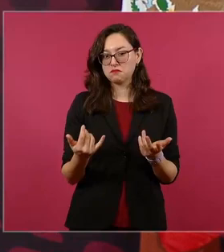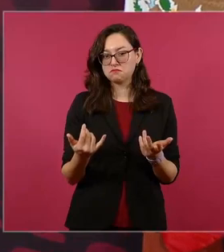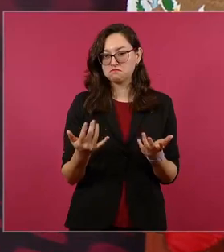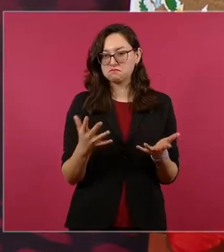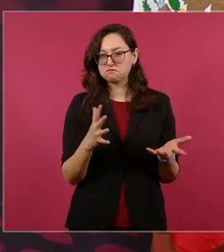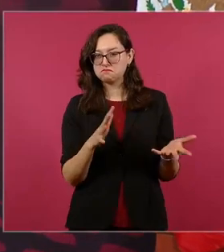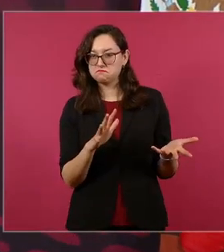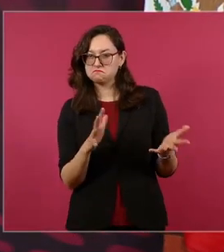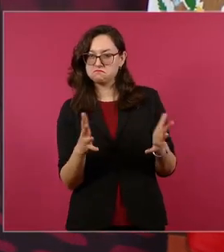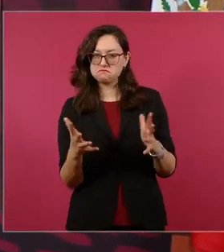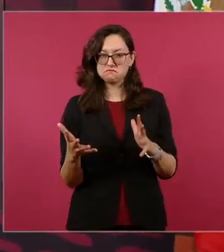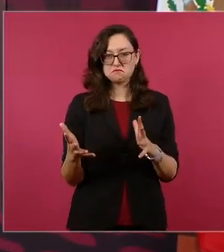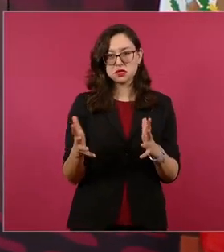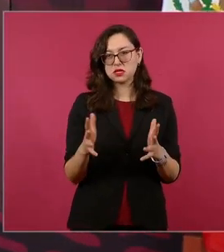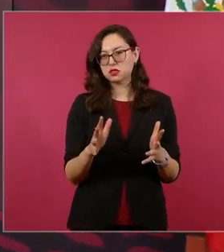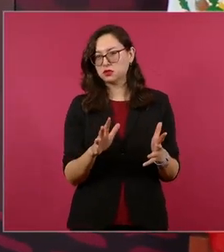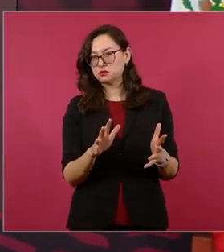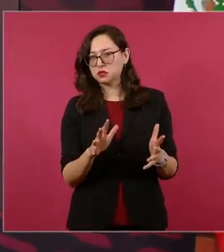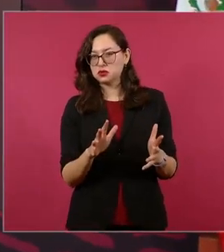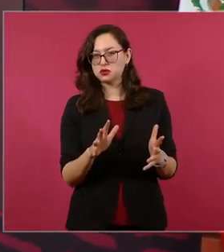un poco más,